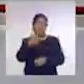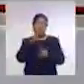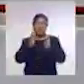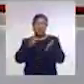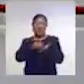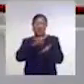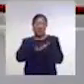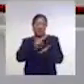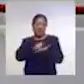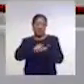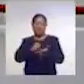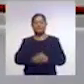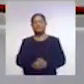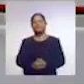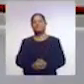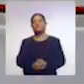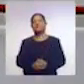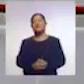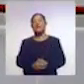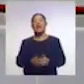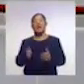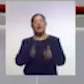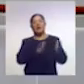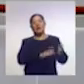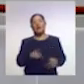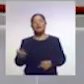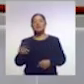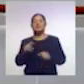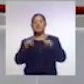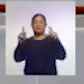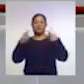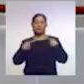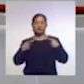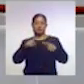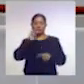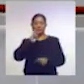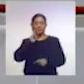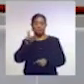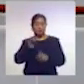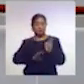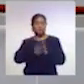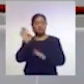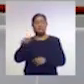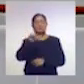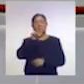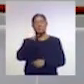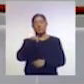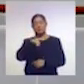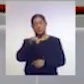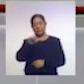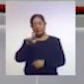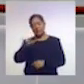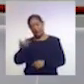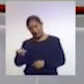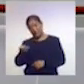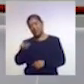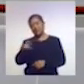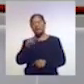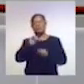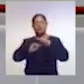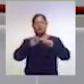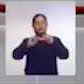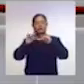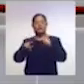Hablemos de tlaxcaltecas destacadas, una de ellas es Analí Zárate Bravo, que poco a poco después de estar en el fútbol